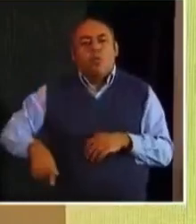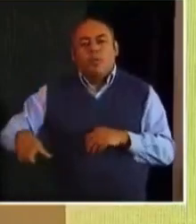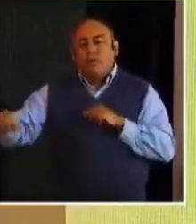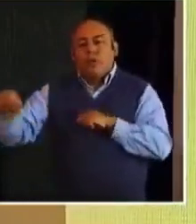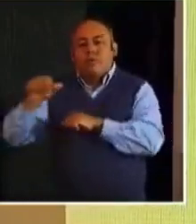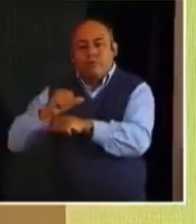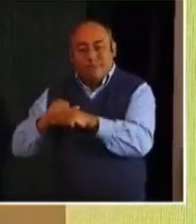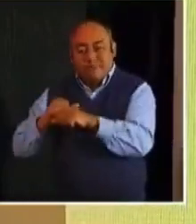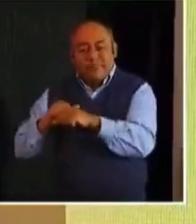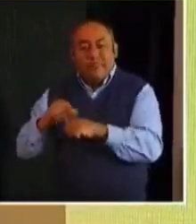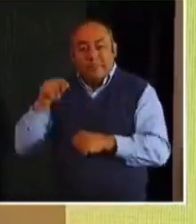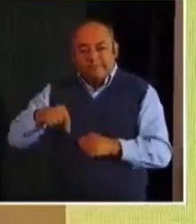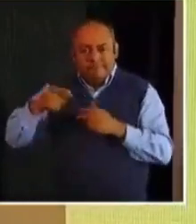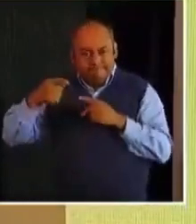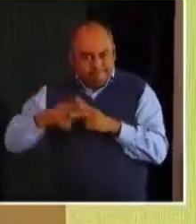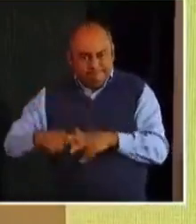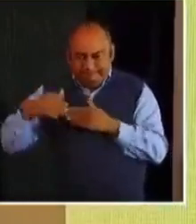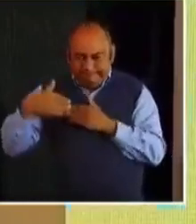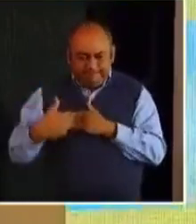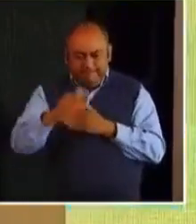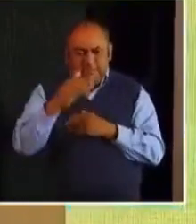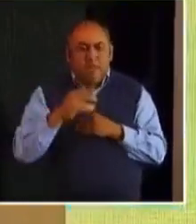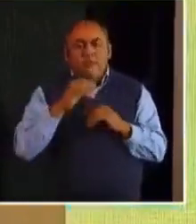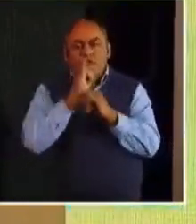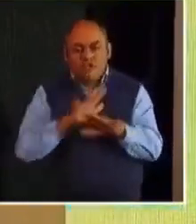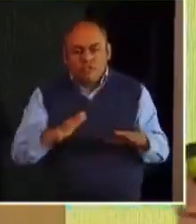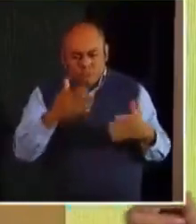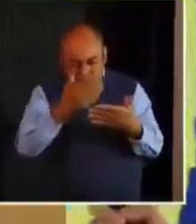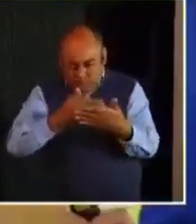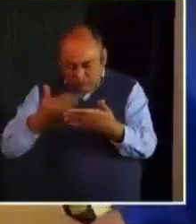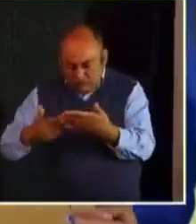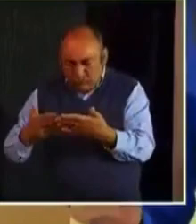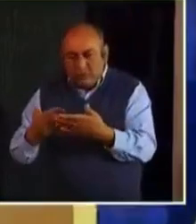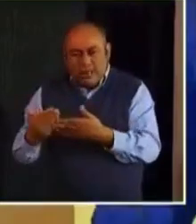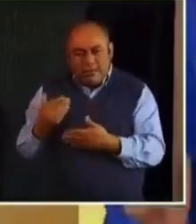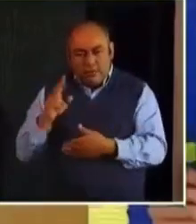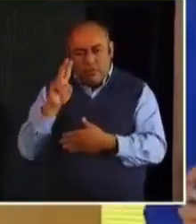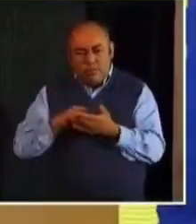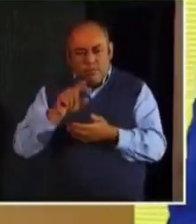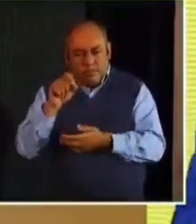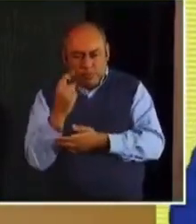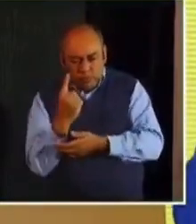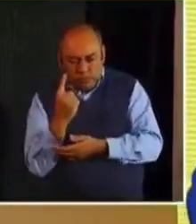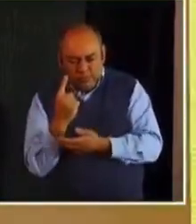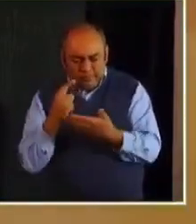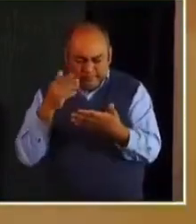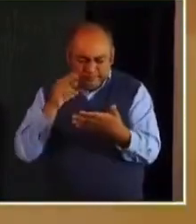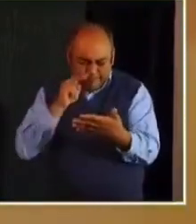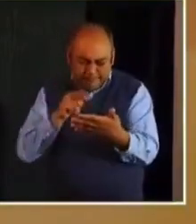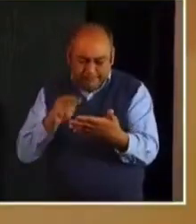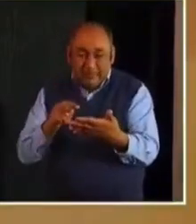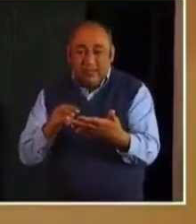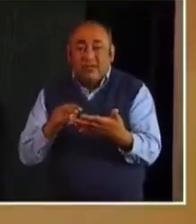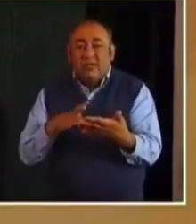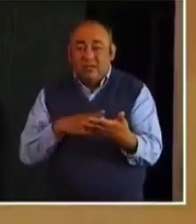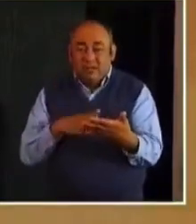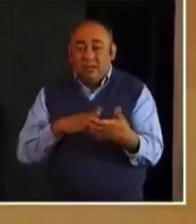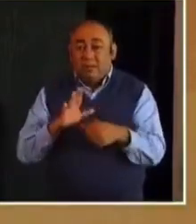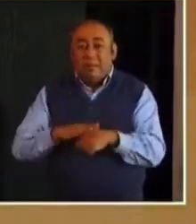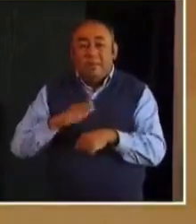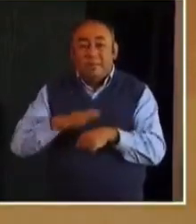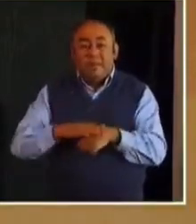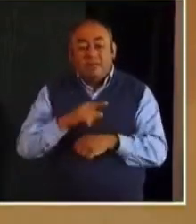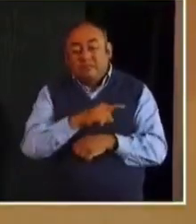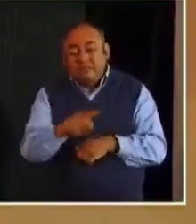toda la información durante el 2021 fue el año que más fallecieron niños